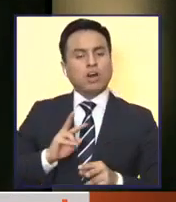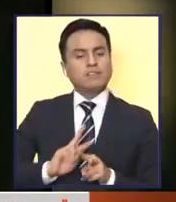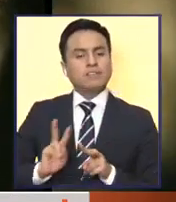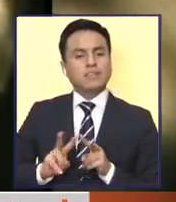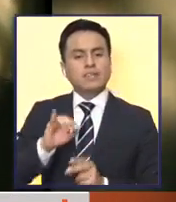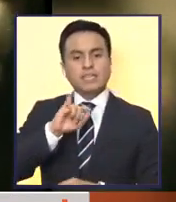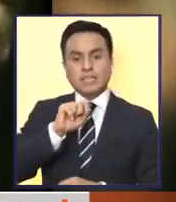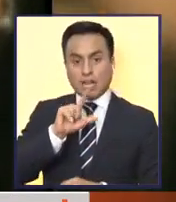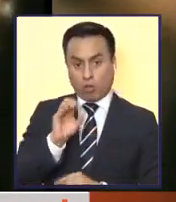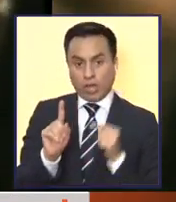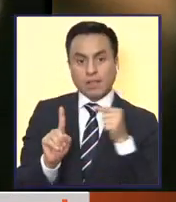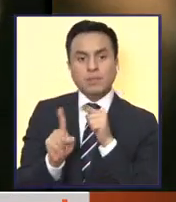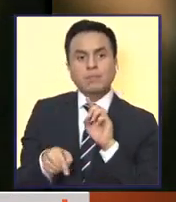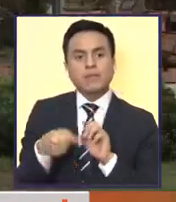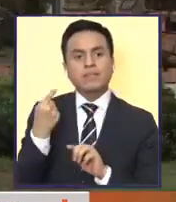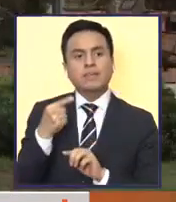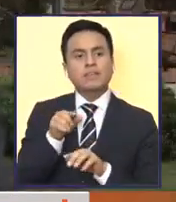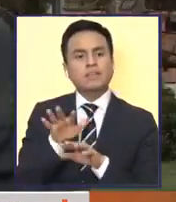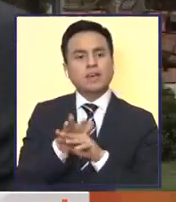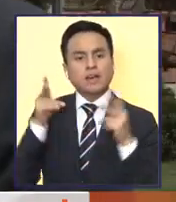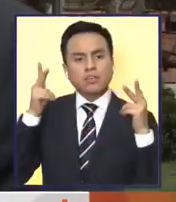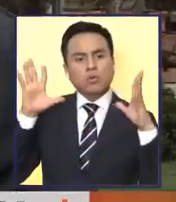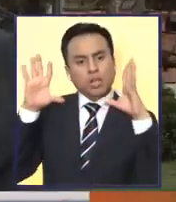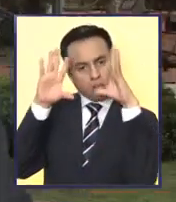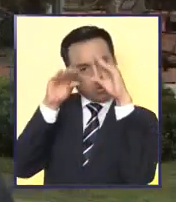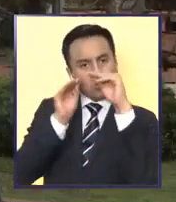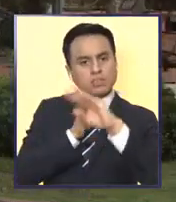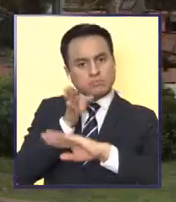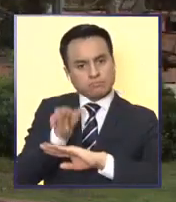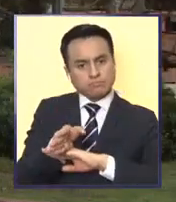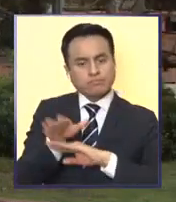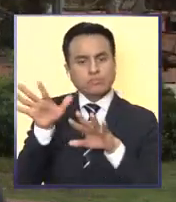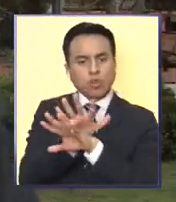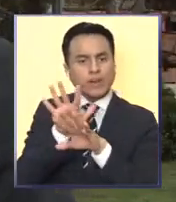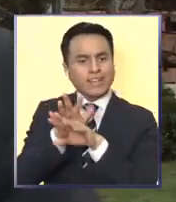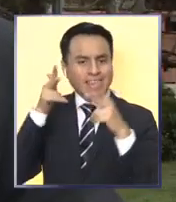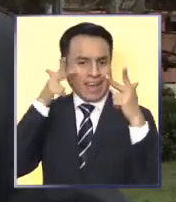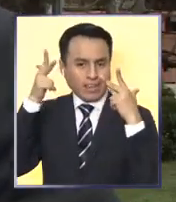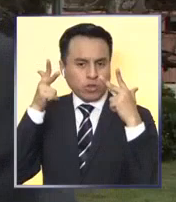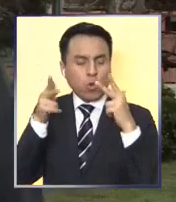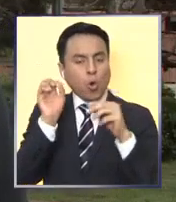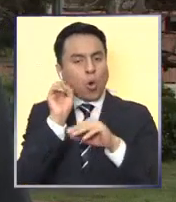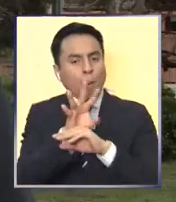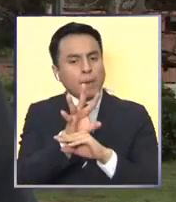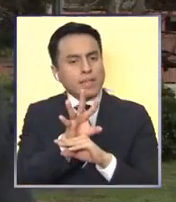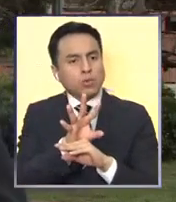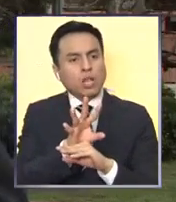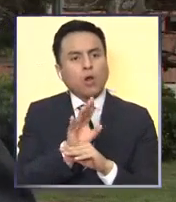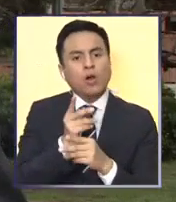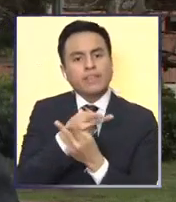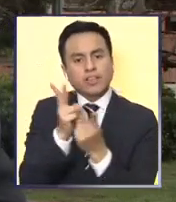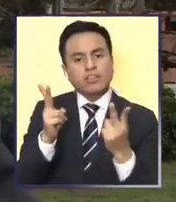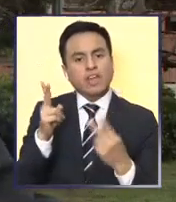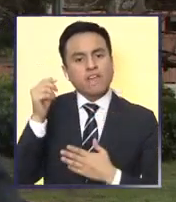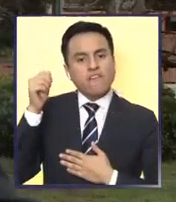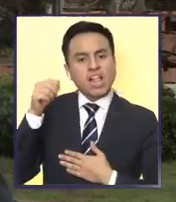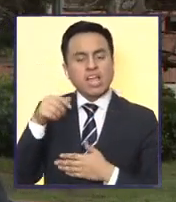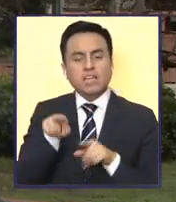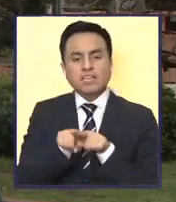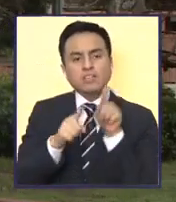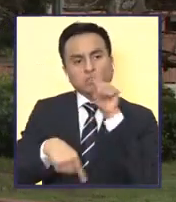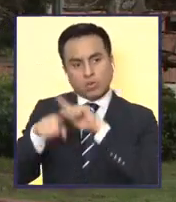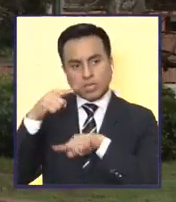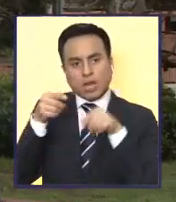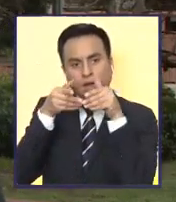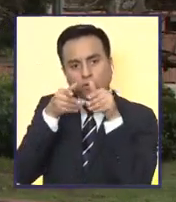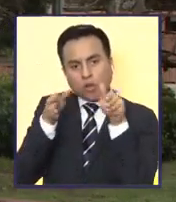iba permanentemente al teatro, todas las noches a una obra de teatro o a una película o a un estreno de ballet. En ese sentido, y su historia abrió